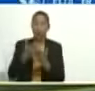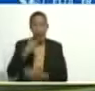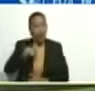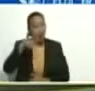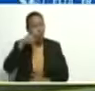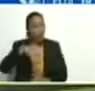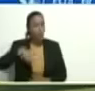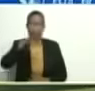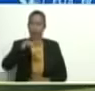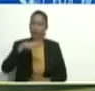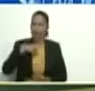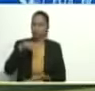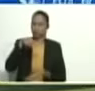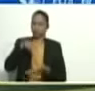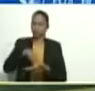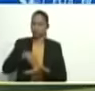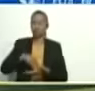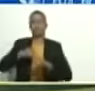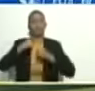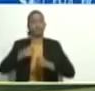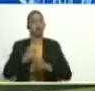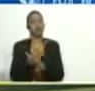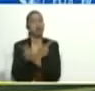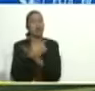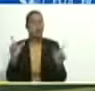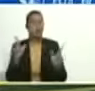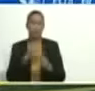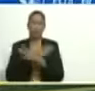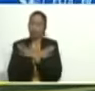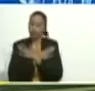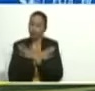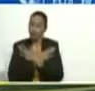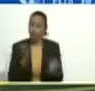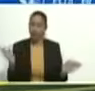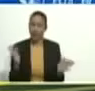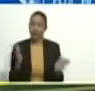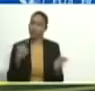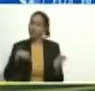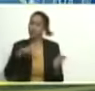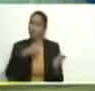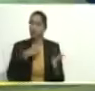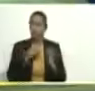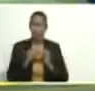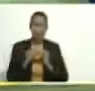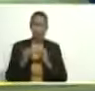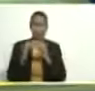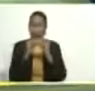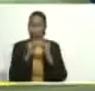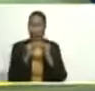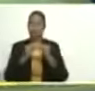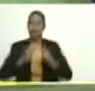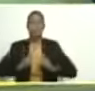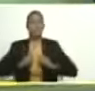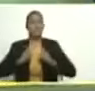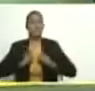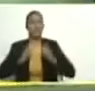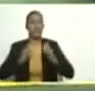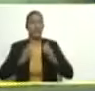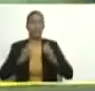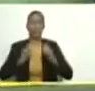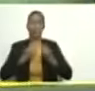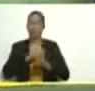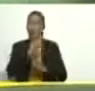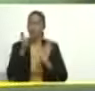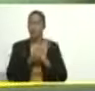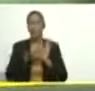pie, libre, soberano, hoy más que nunca construyendo y viviendo la máxima